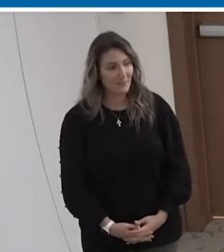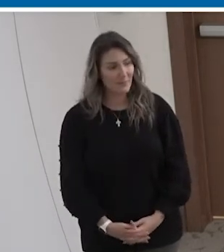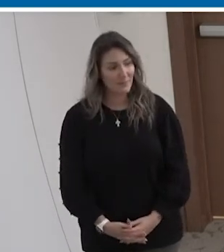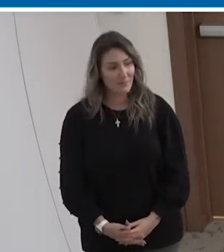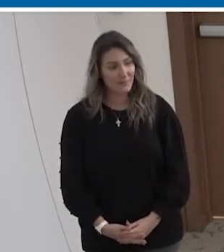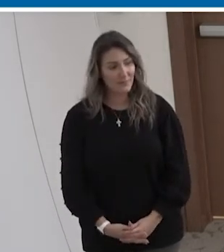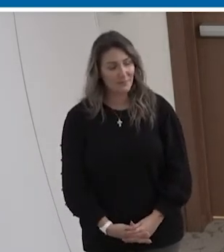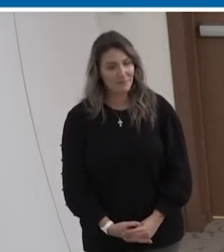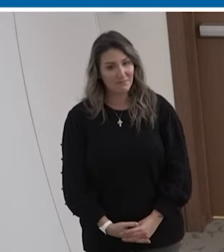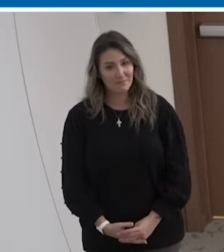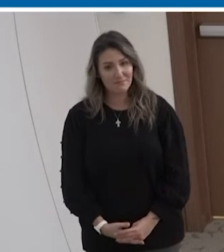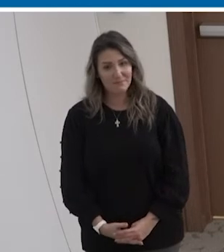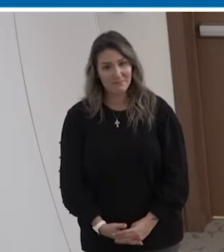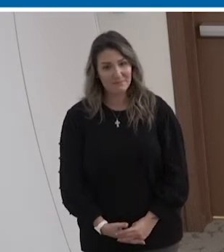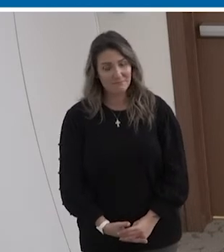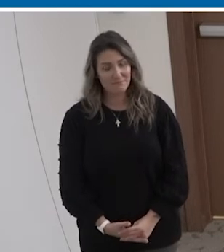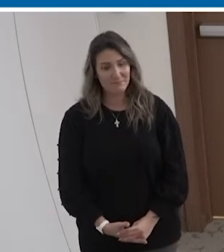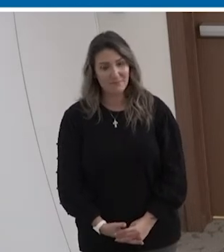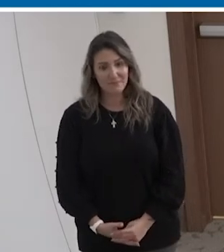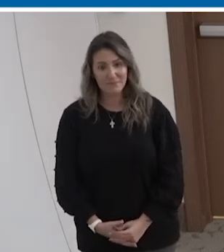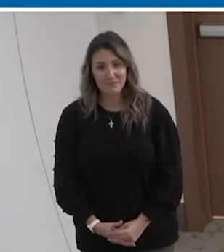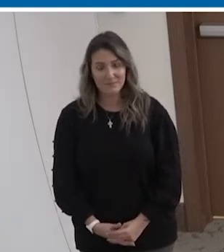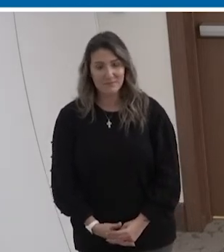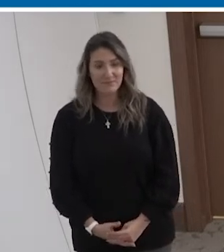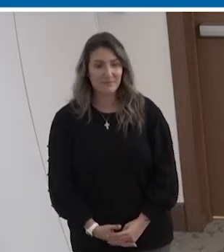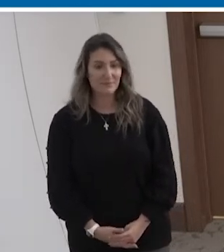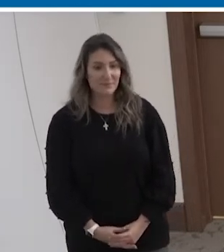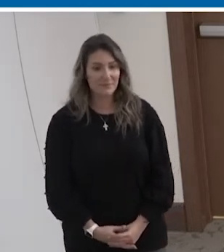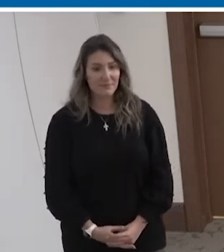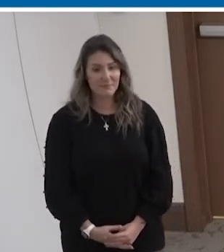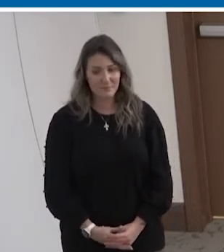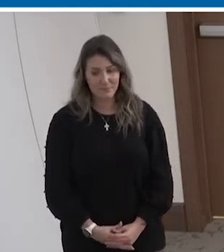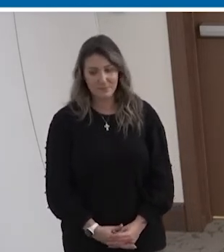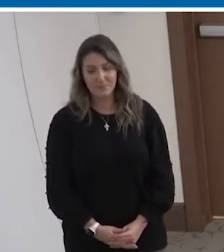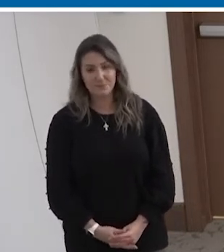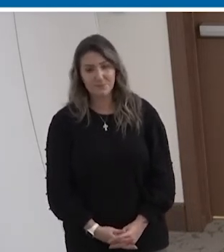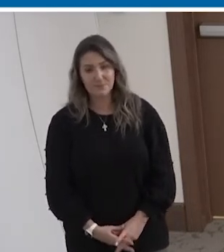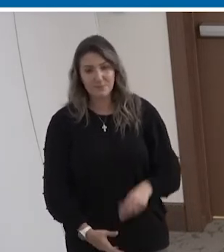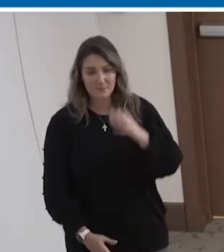1.5, más de 1.5 millones de niños menores de 12 años